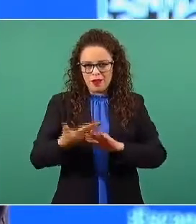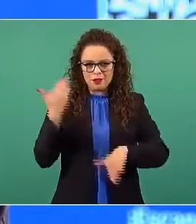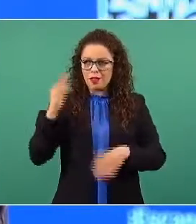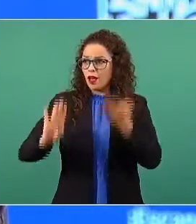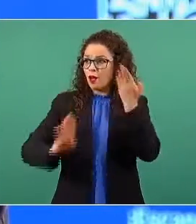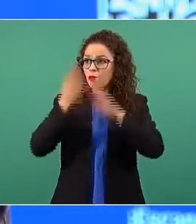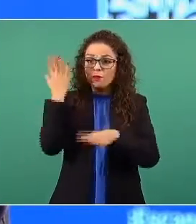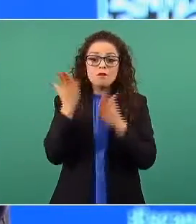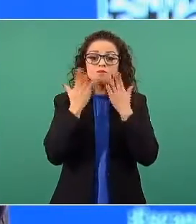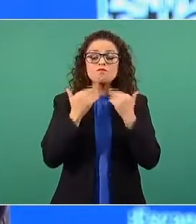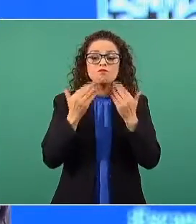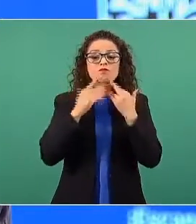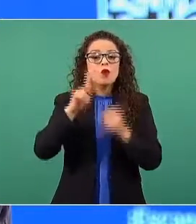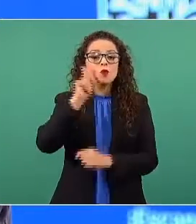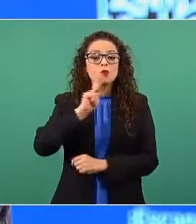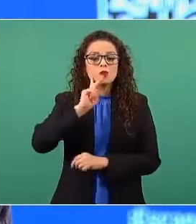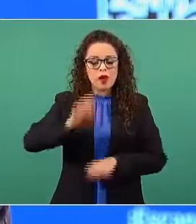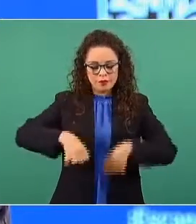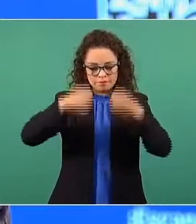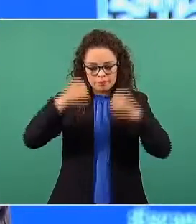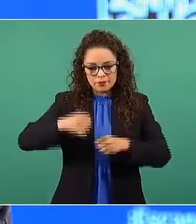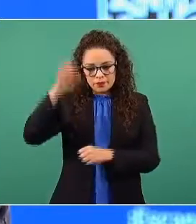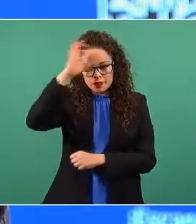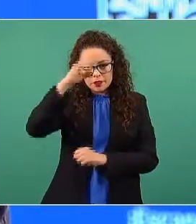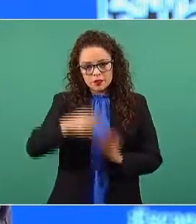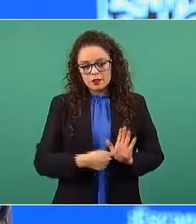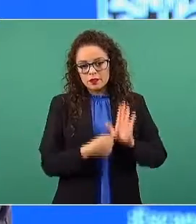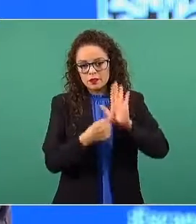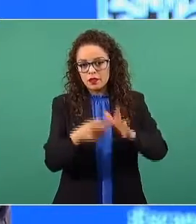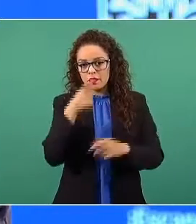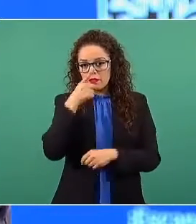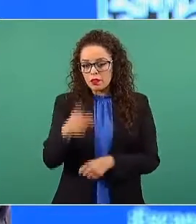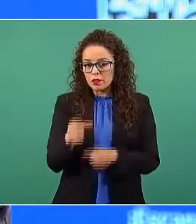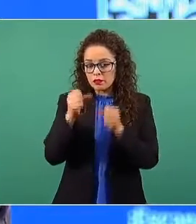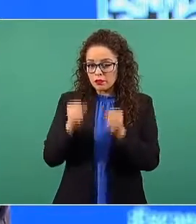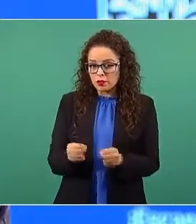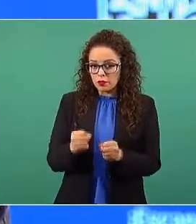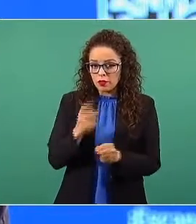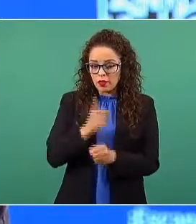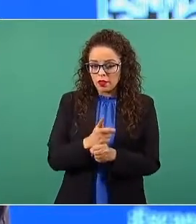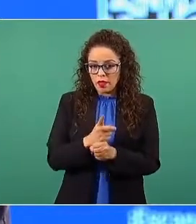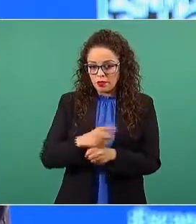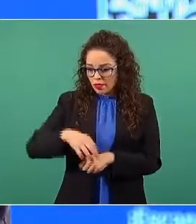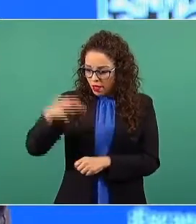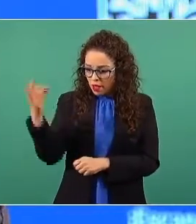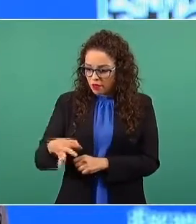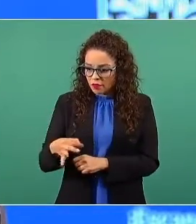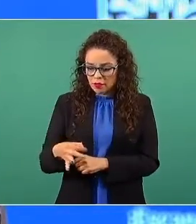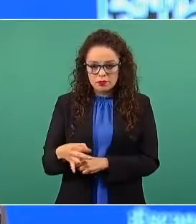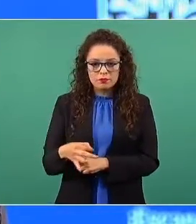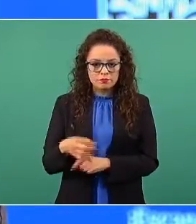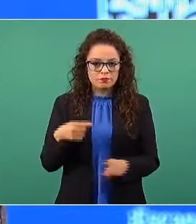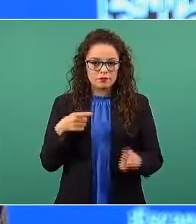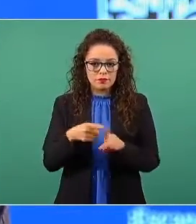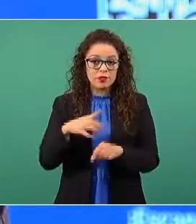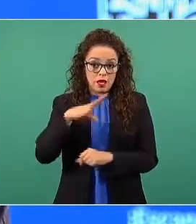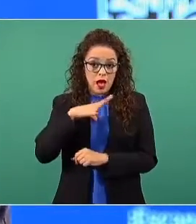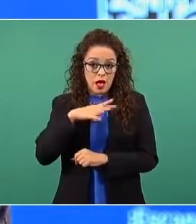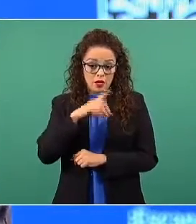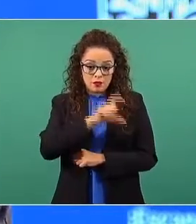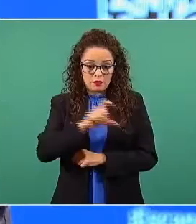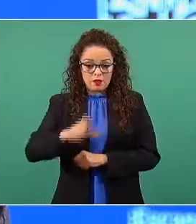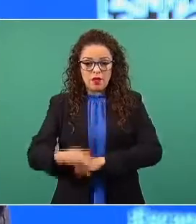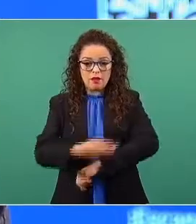entero evidencia científica que mostrara la seguridad y eficacia de las vacunas disponibles